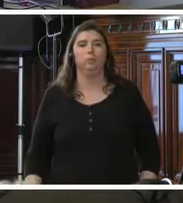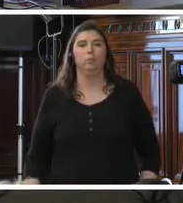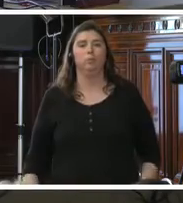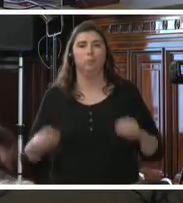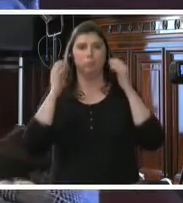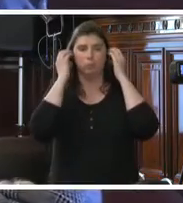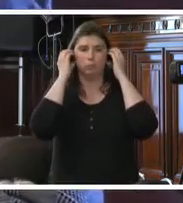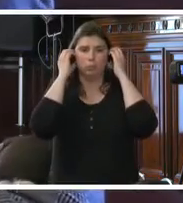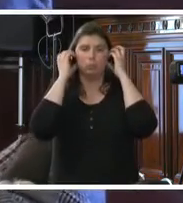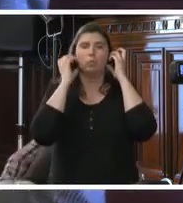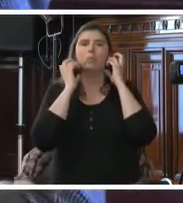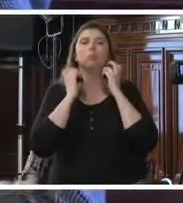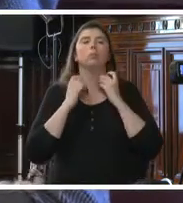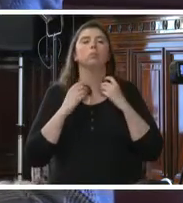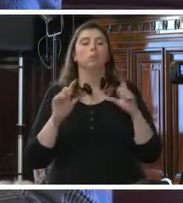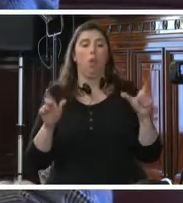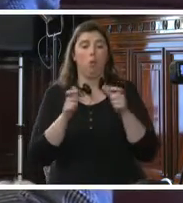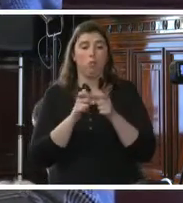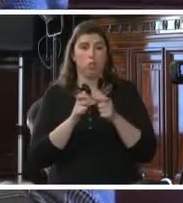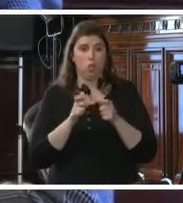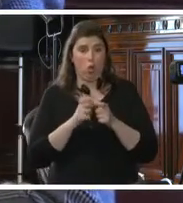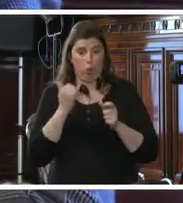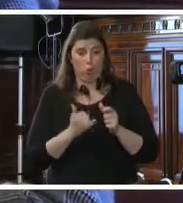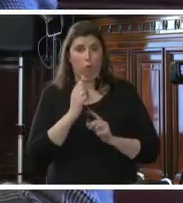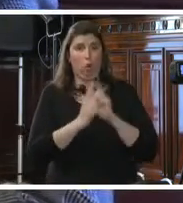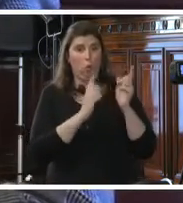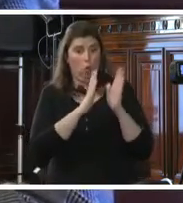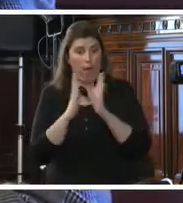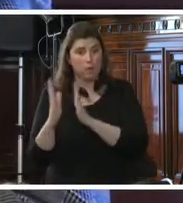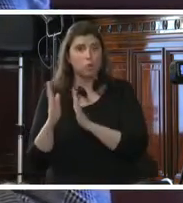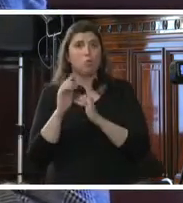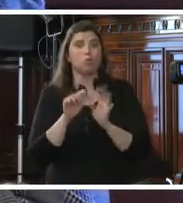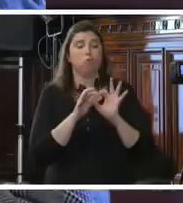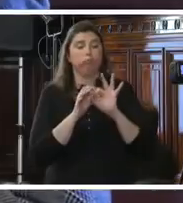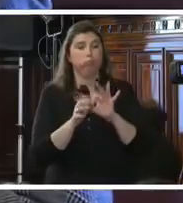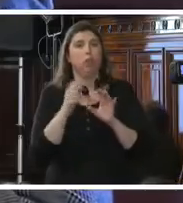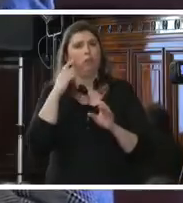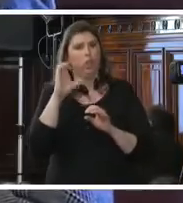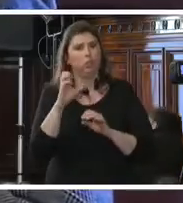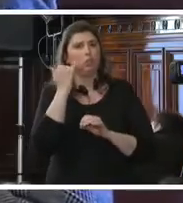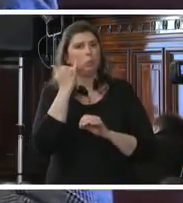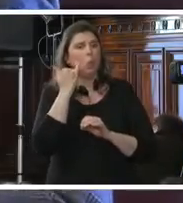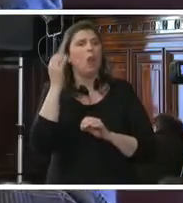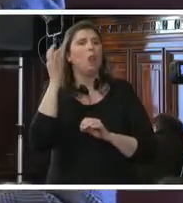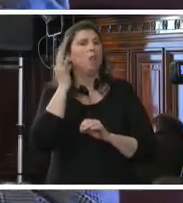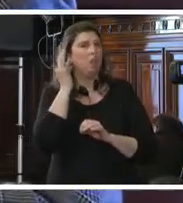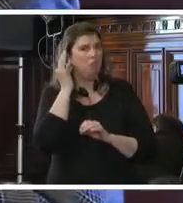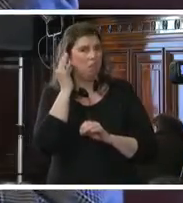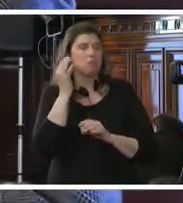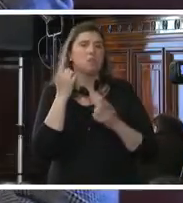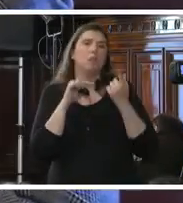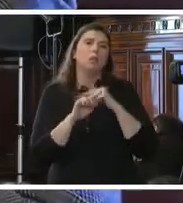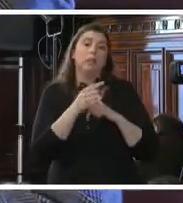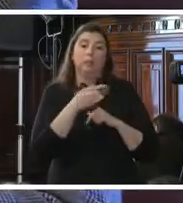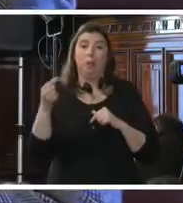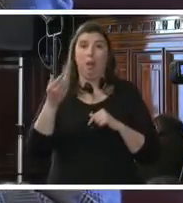La comisión ha tenido algunos casos, no muchos, que tienen que ver con la violación sexual de niñas. Y de hecho, la